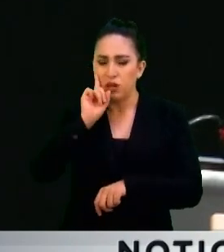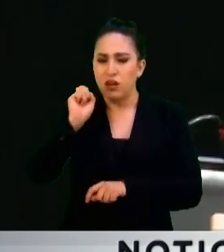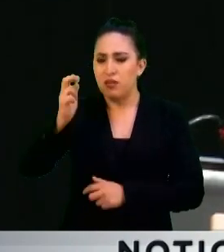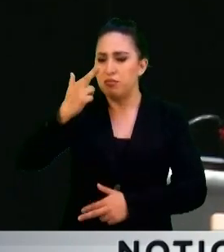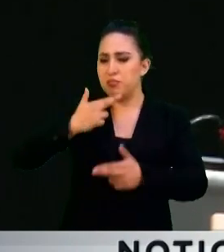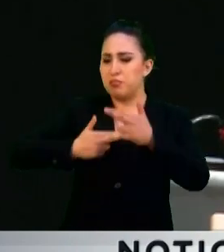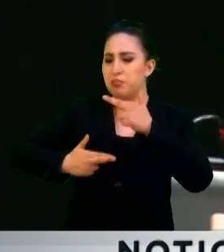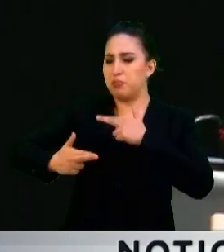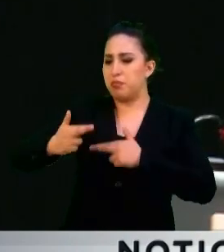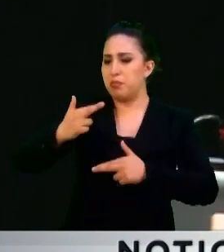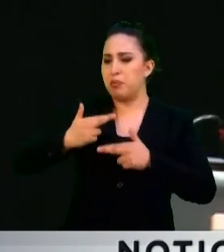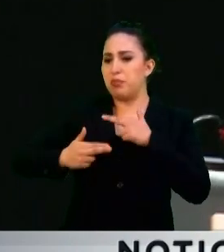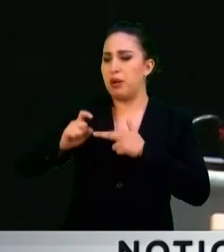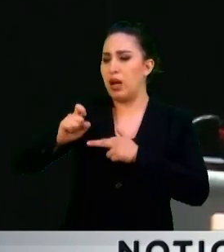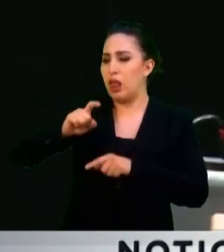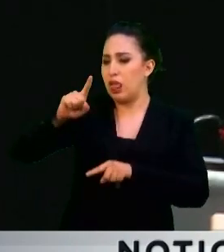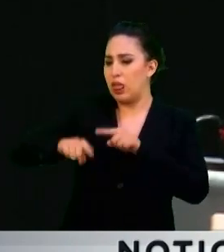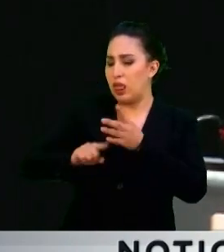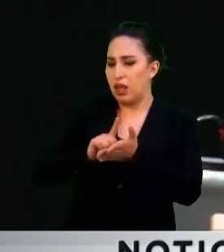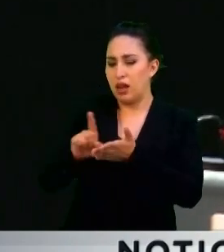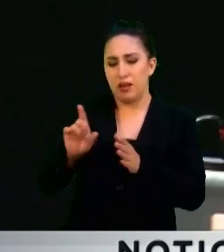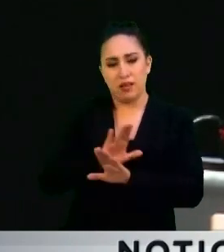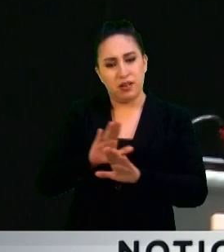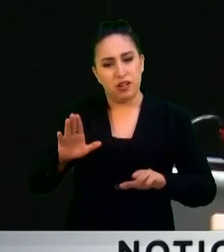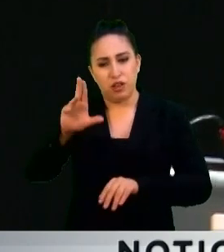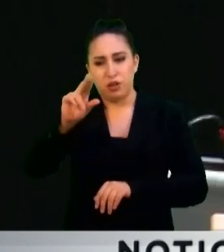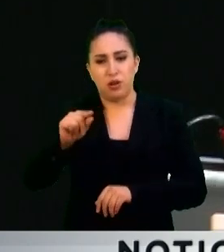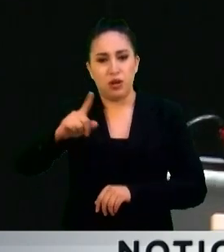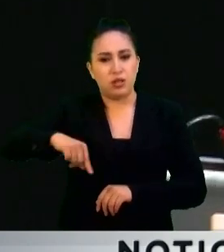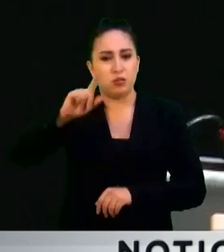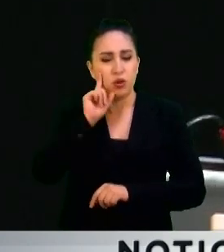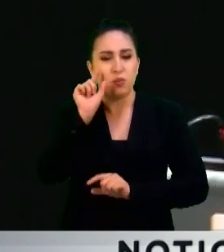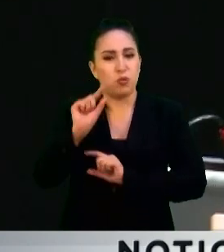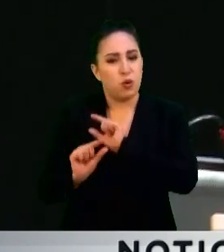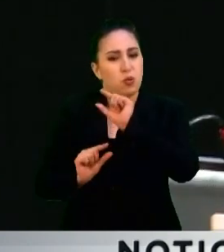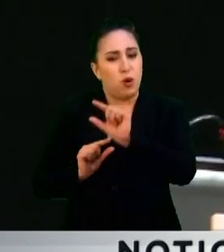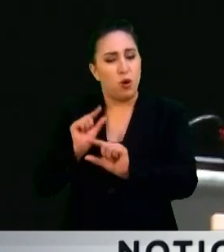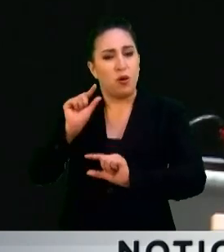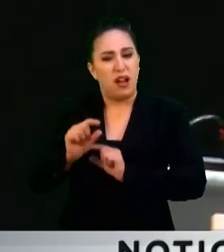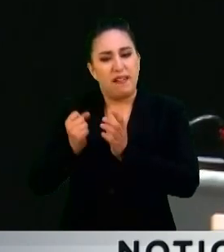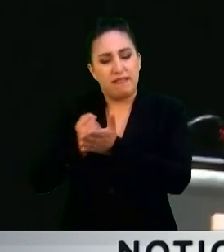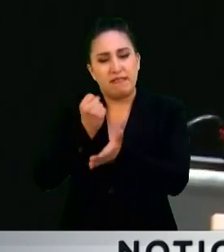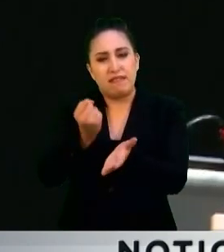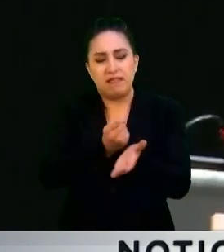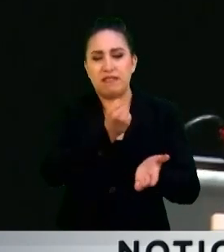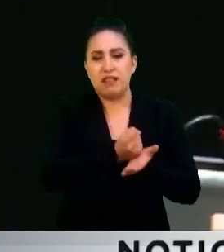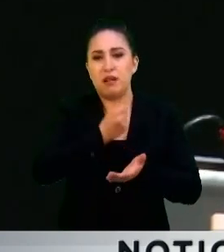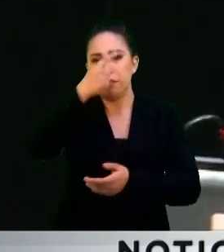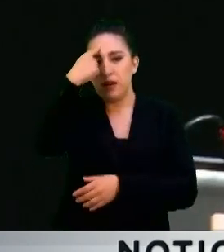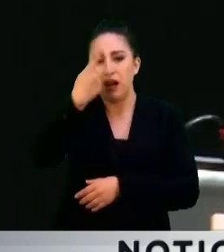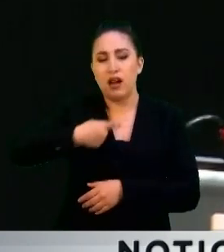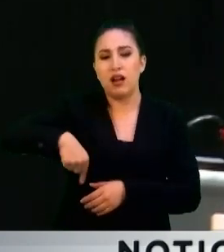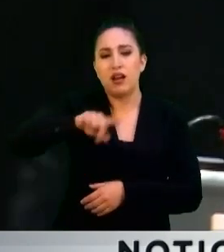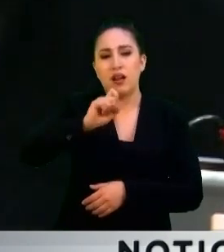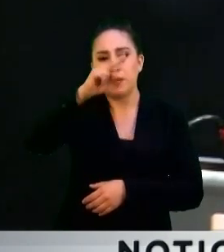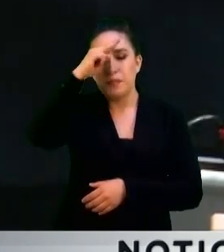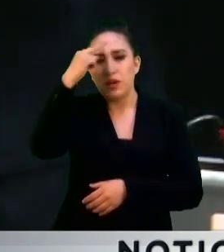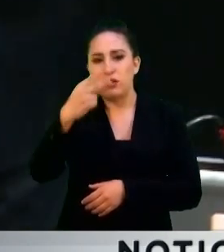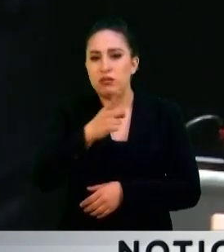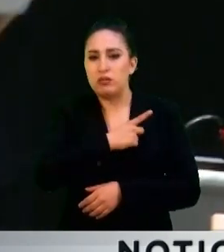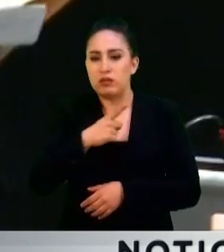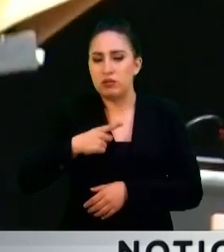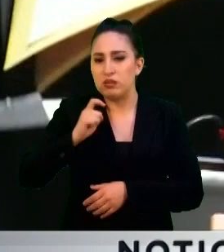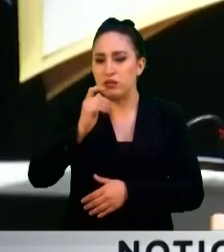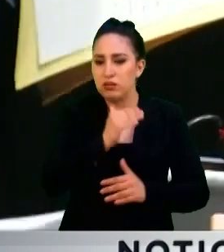las conquistas que las mujeres han generado por el bien de la patria y de nuestra